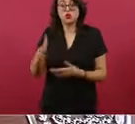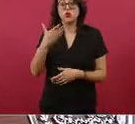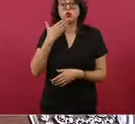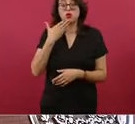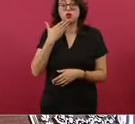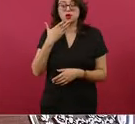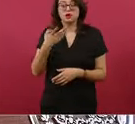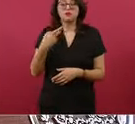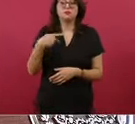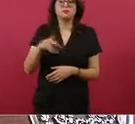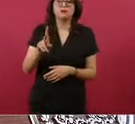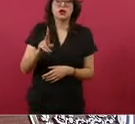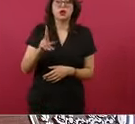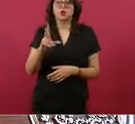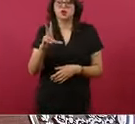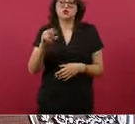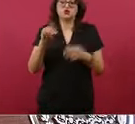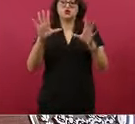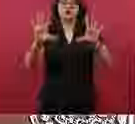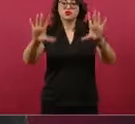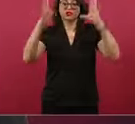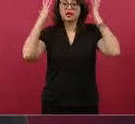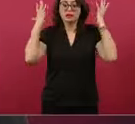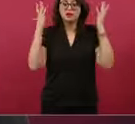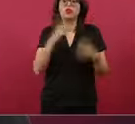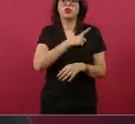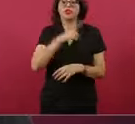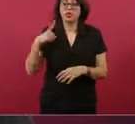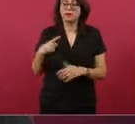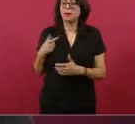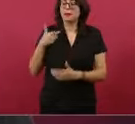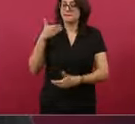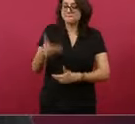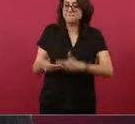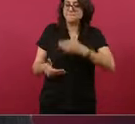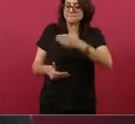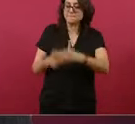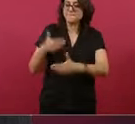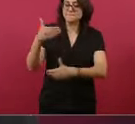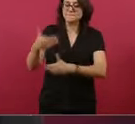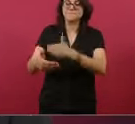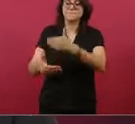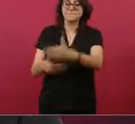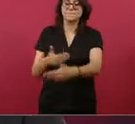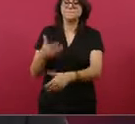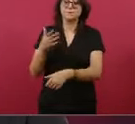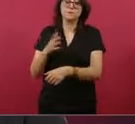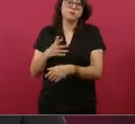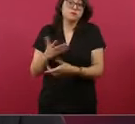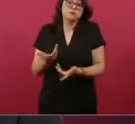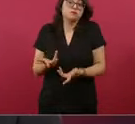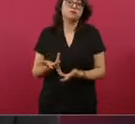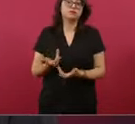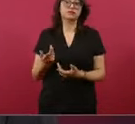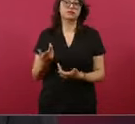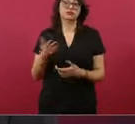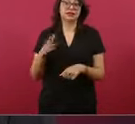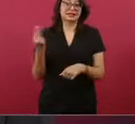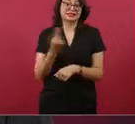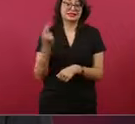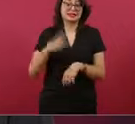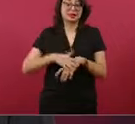un proceso que hay que consolidarlo y también